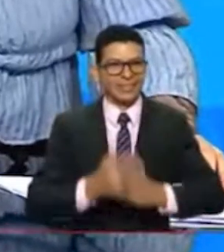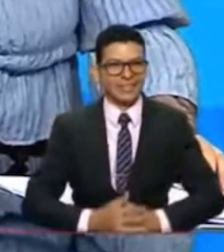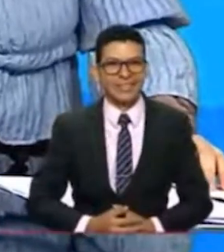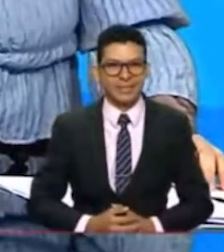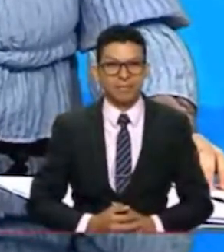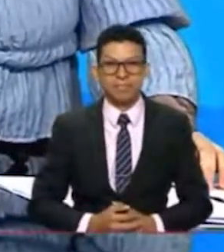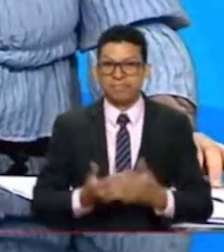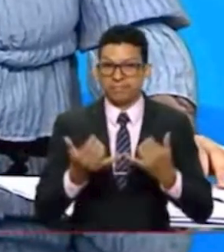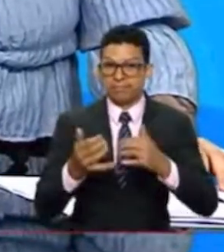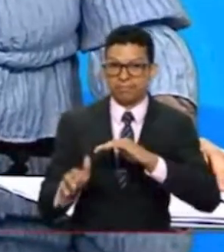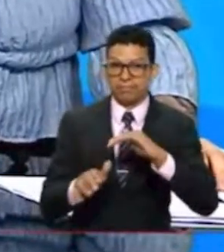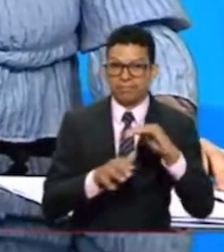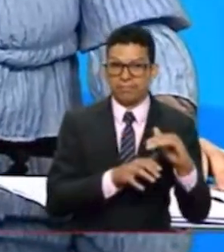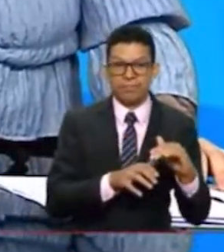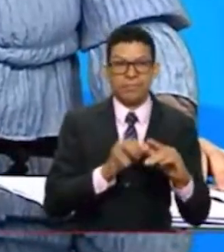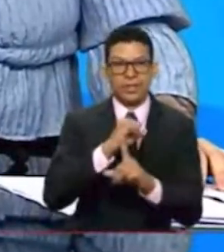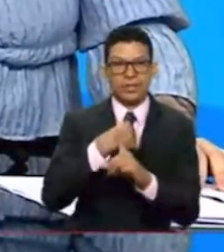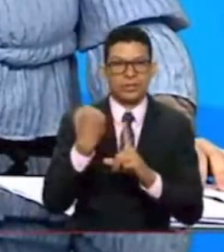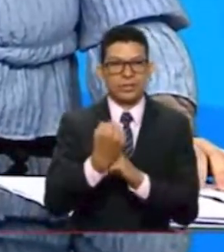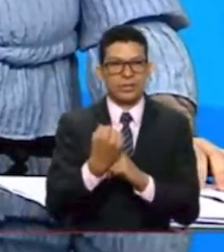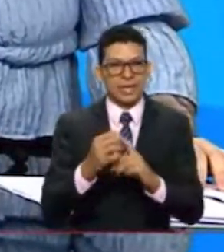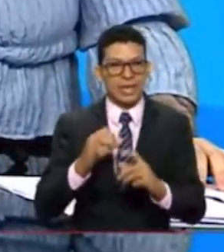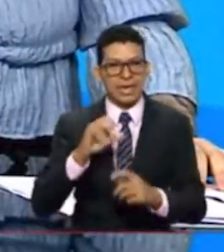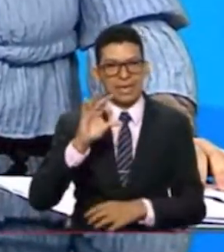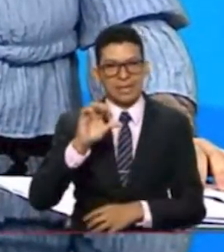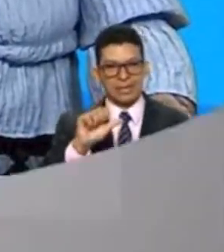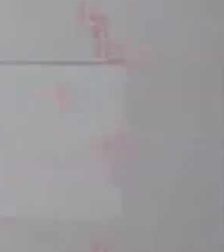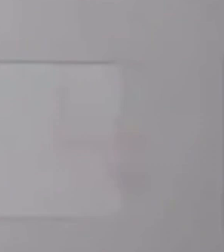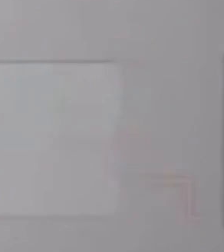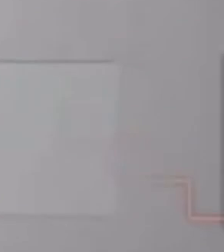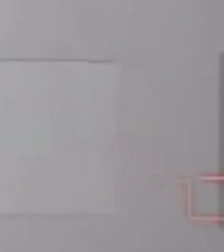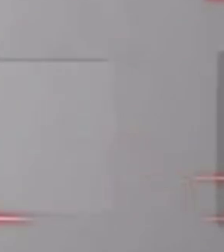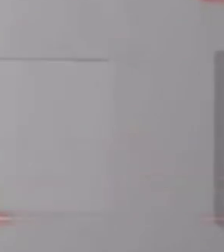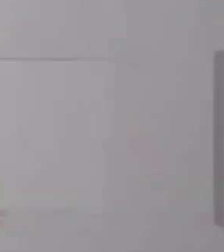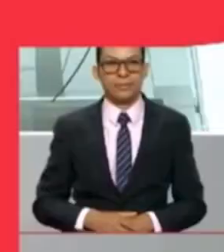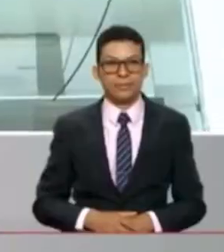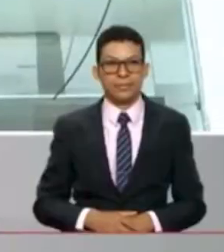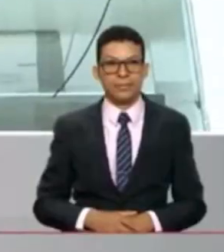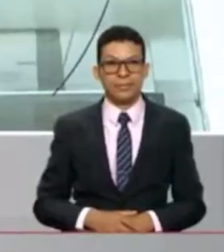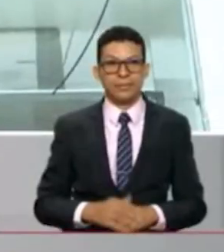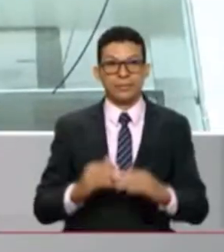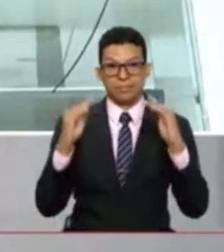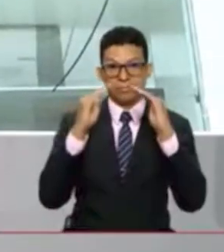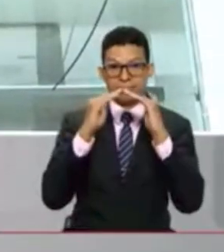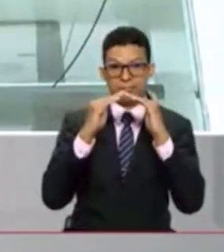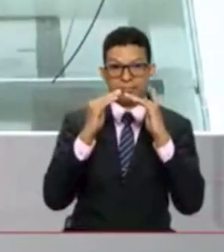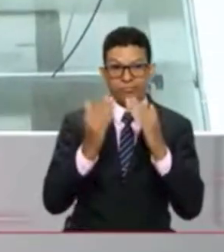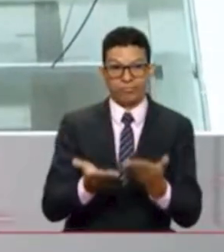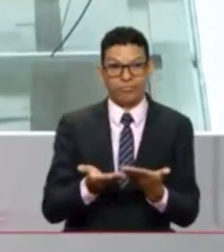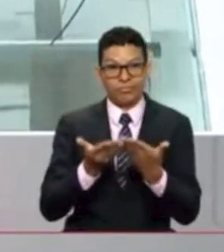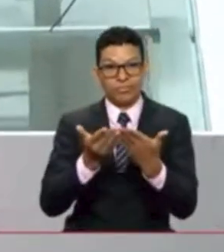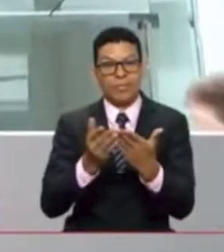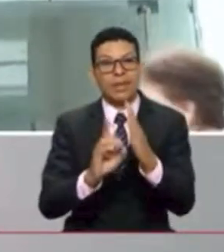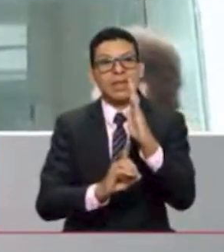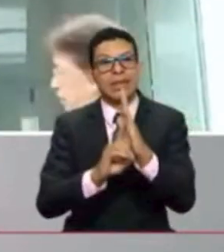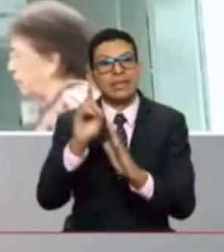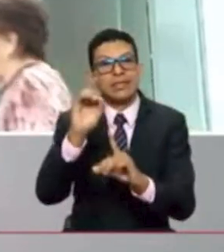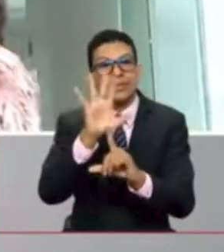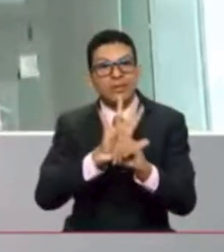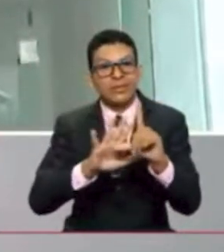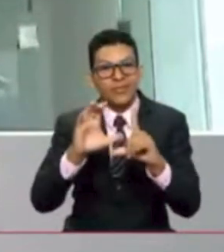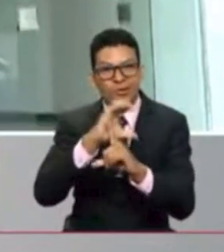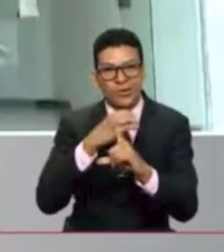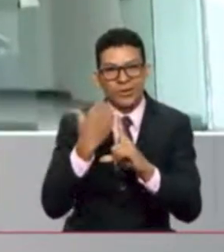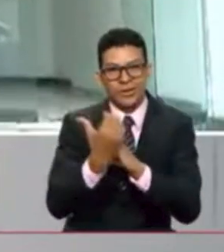Y ahora hablemos de la Sociedad de Activos Especiales. Sabe que entregó esta vivienda que ustedes van a ver en pantalla para el desarrollo de contenidos